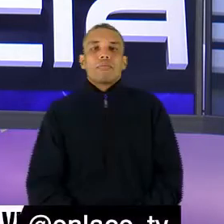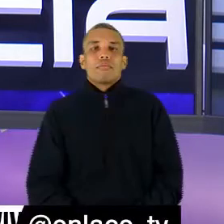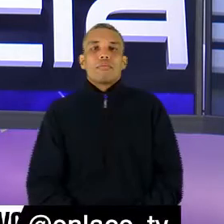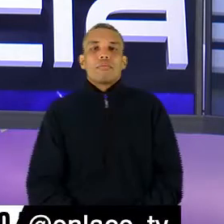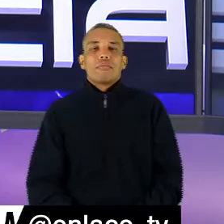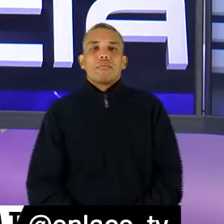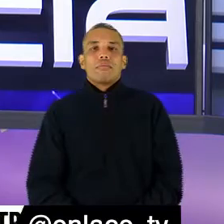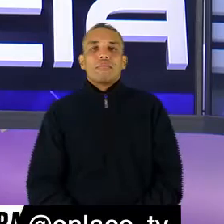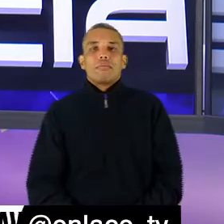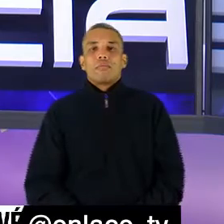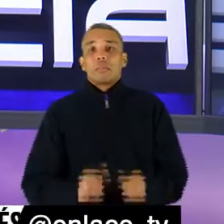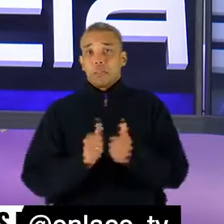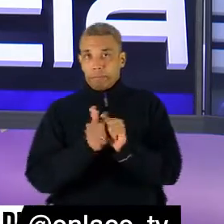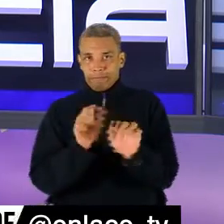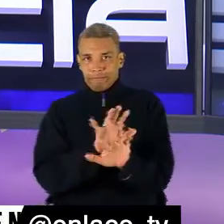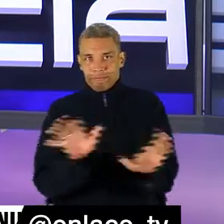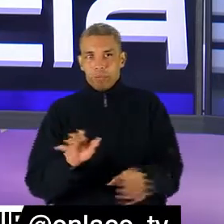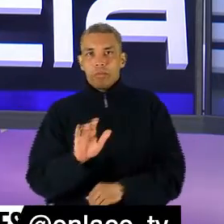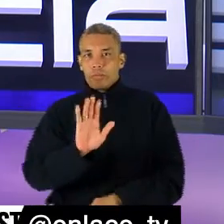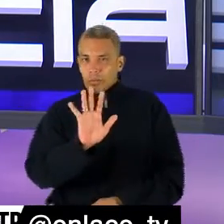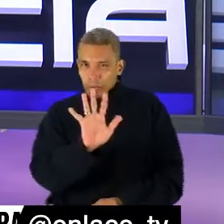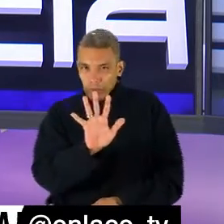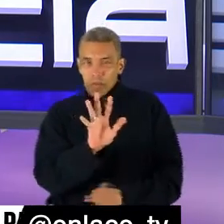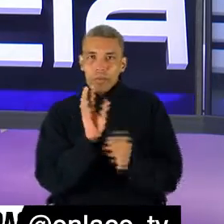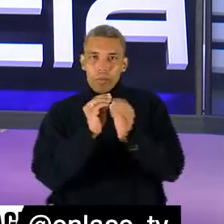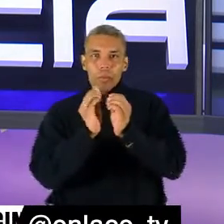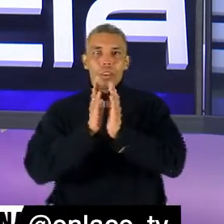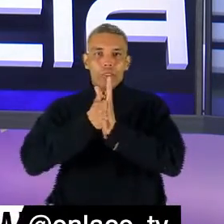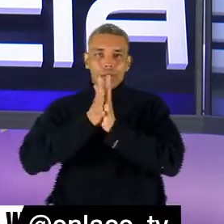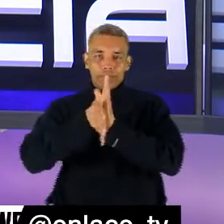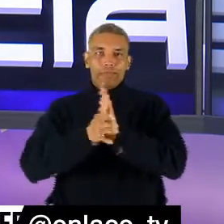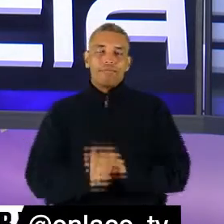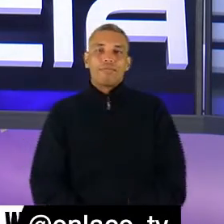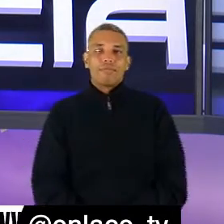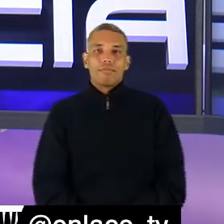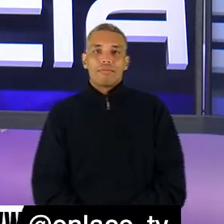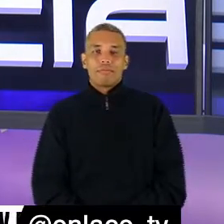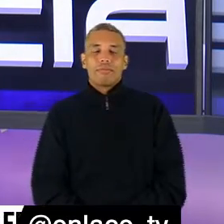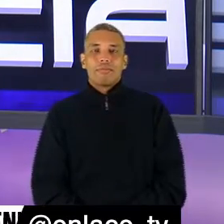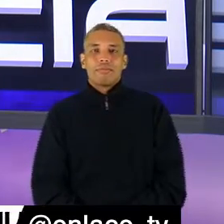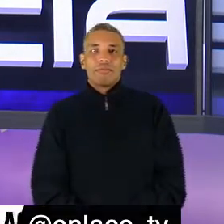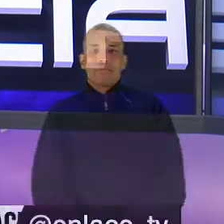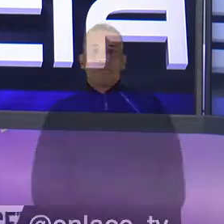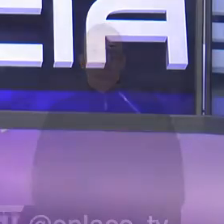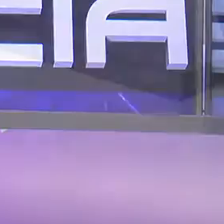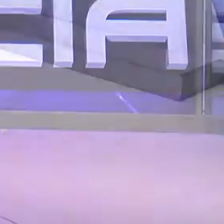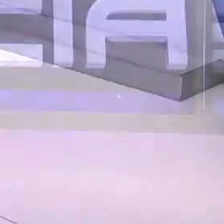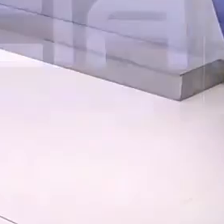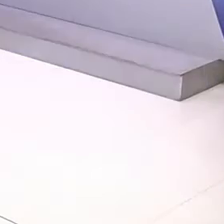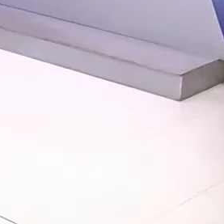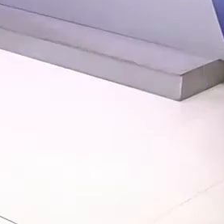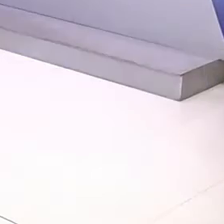Es por el momento todo en deportes, hacemos una pausa, ya regresamos a Enlace Noticias, el noticiero que usted quiere ver.